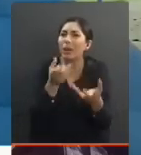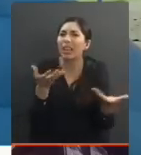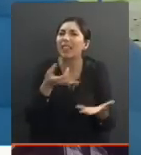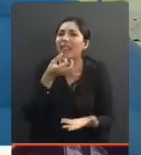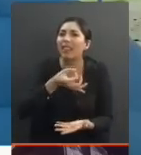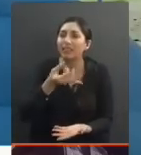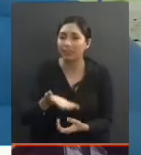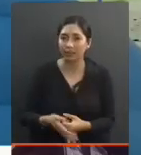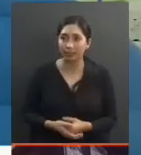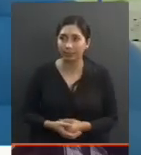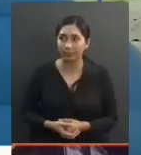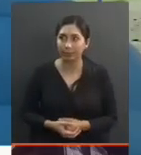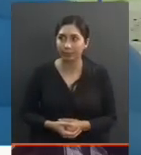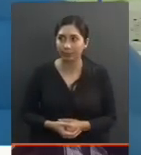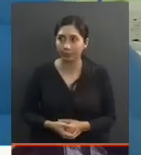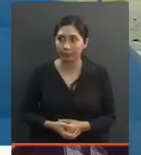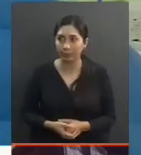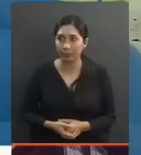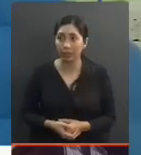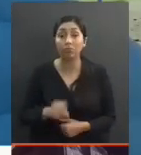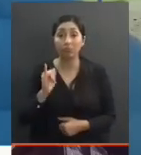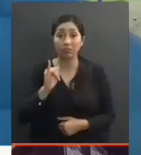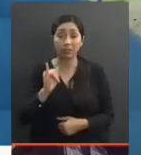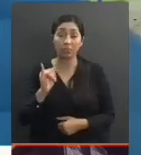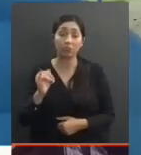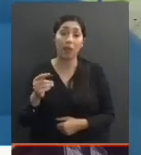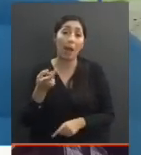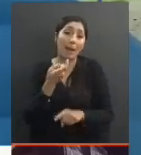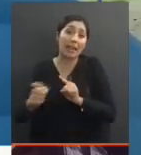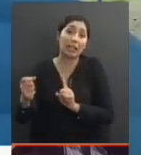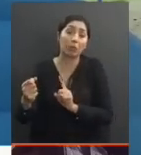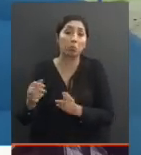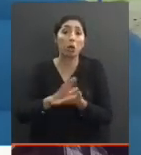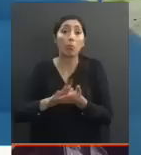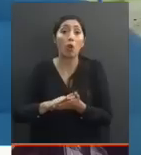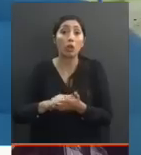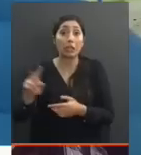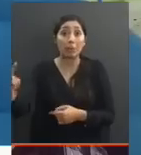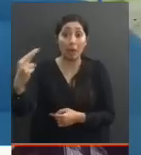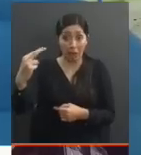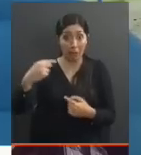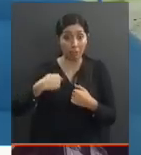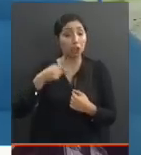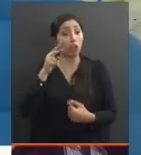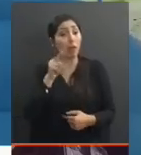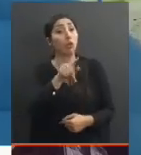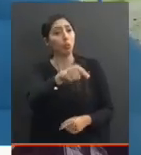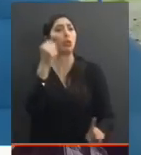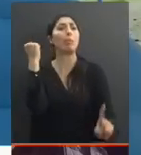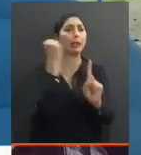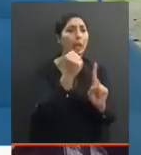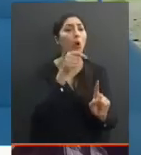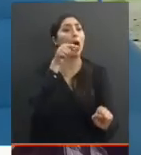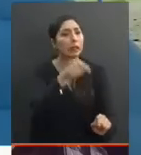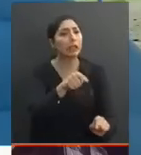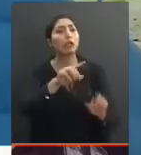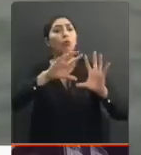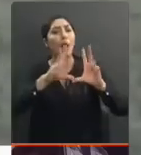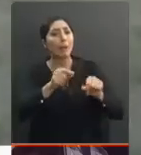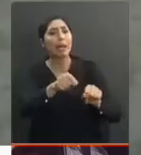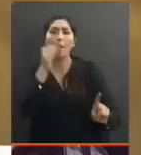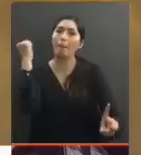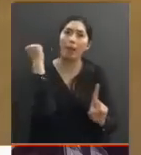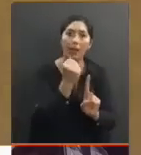ustedes? De muerte, pues. Si te vemos en el lugar, si haces algo, te matamos. A ti y a tu